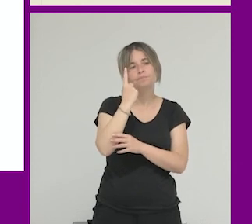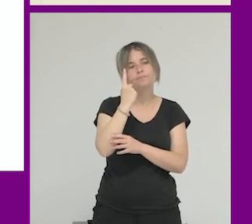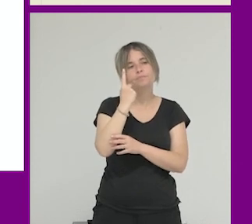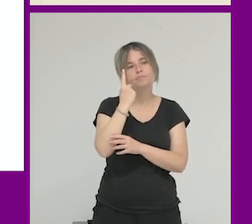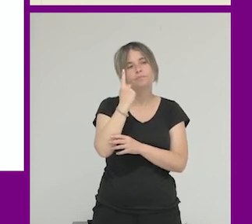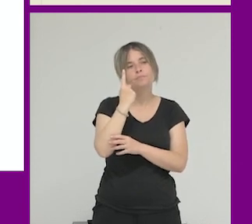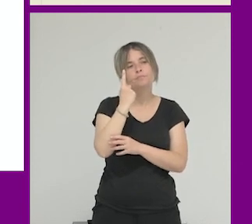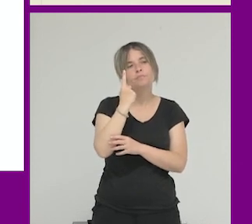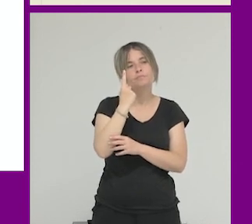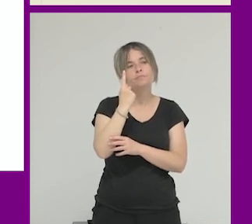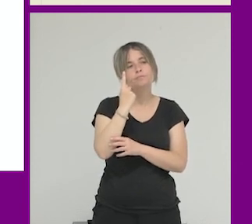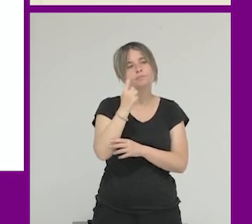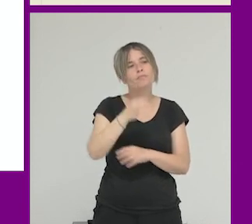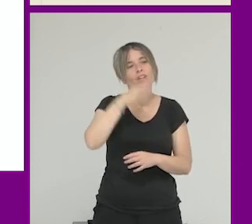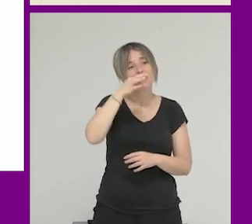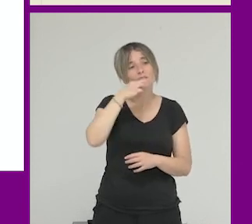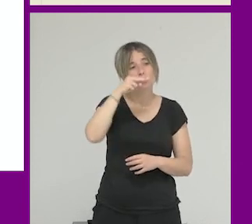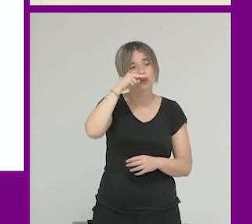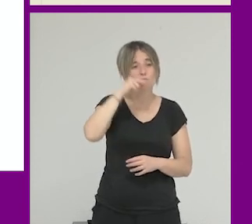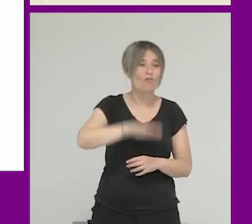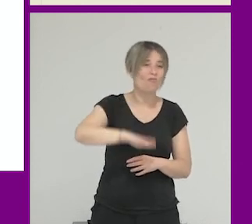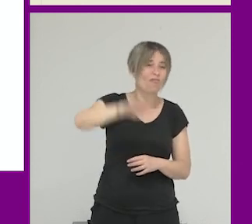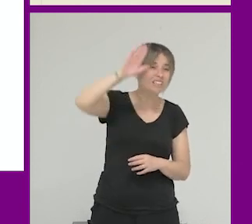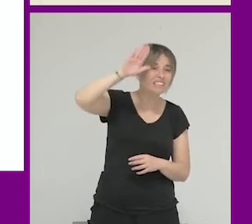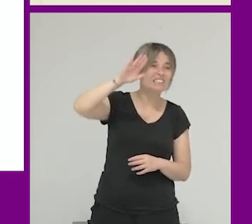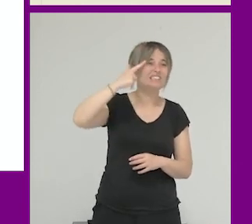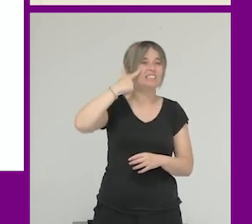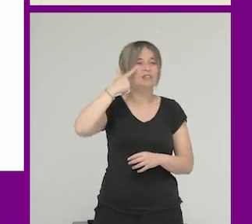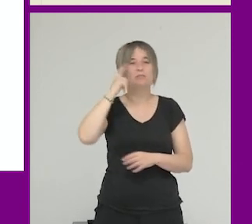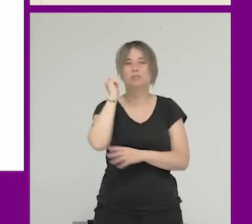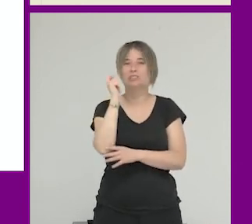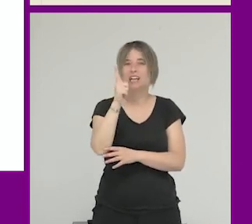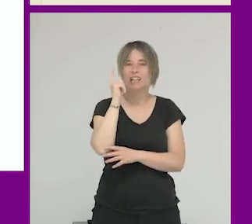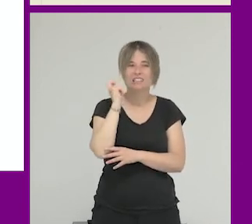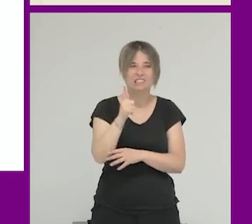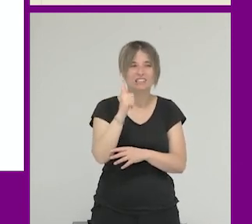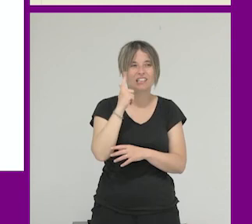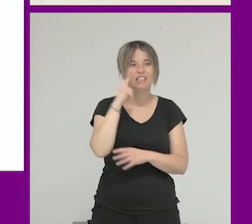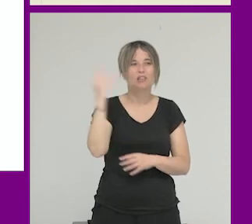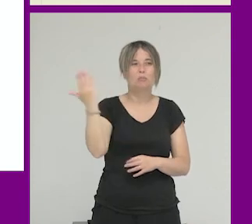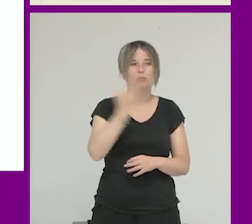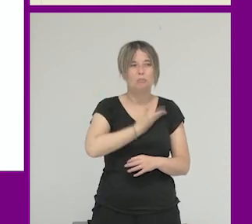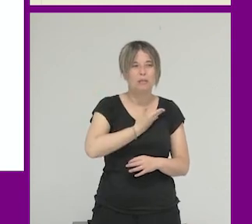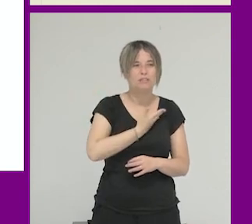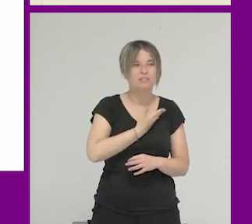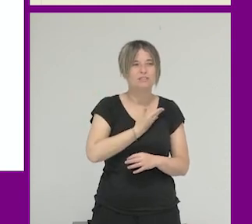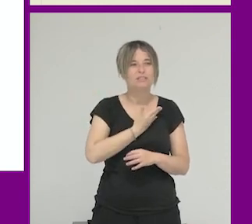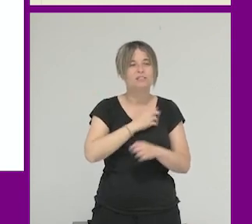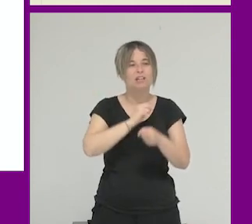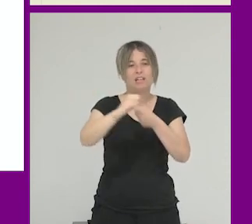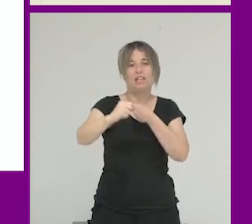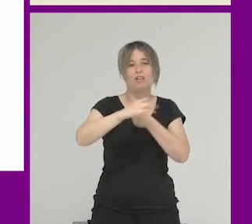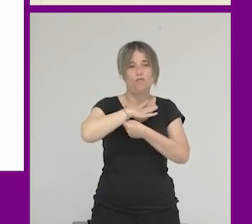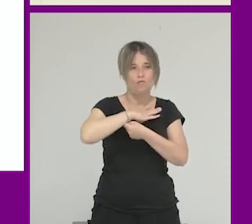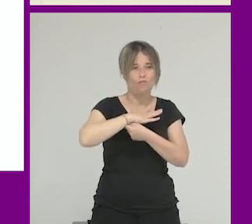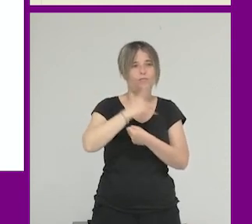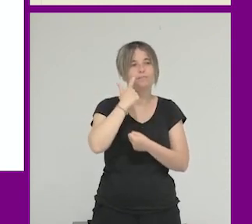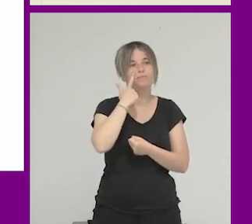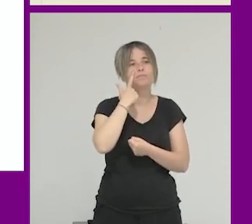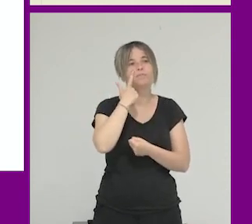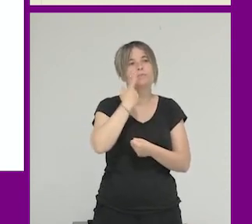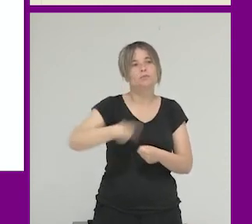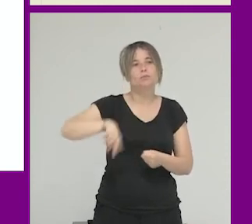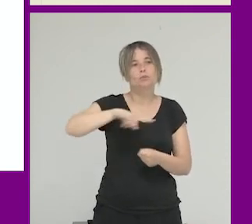eskuin muturra eta diskurtso fasztisten goraka da eta zenolako eragina eukialduten hauek